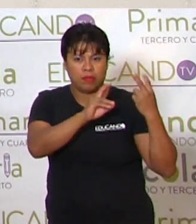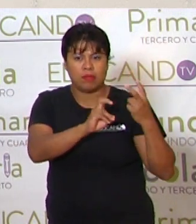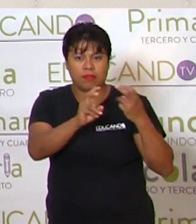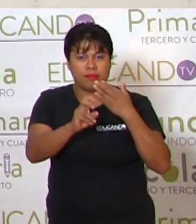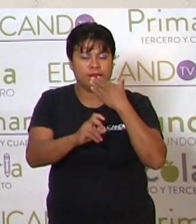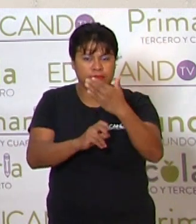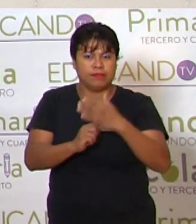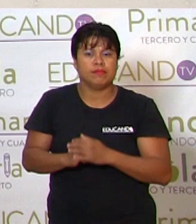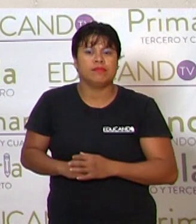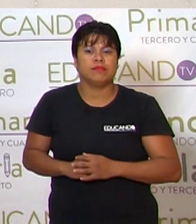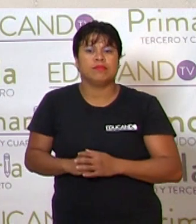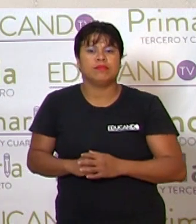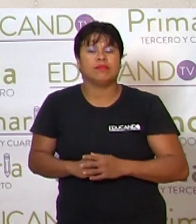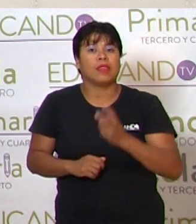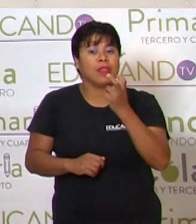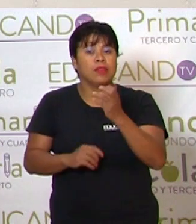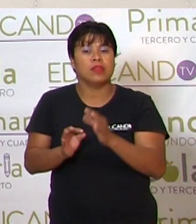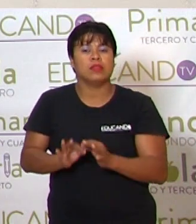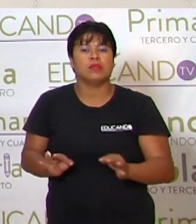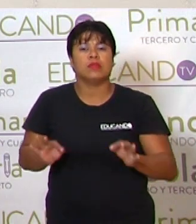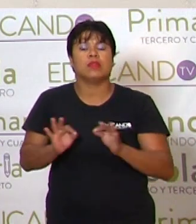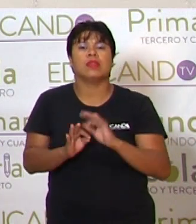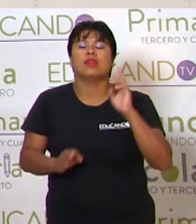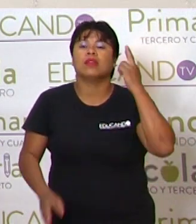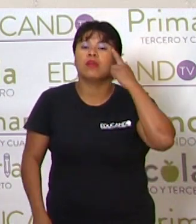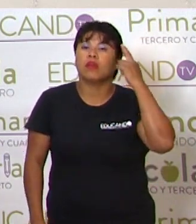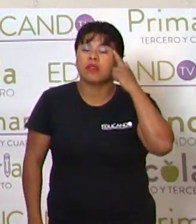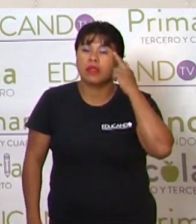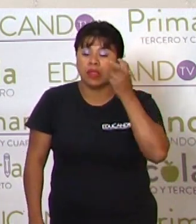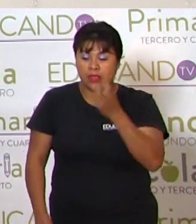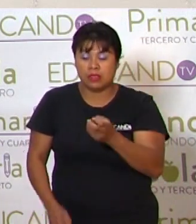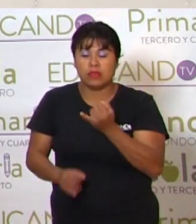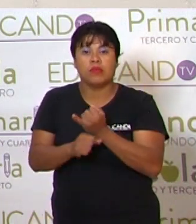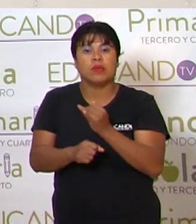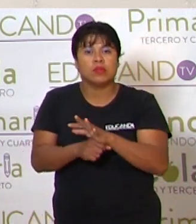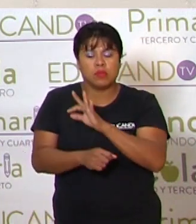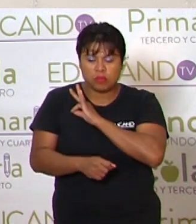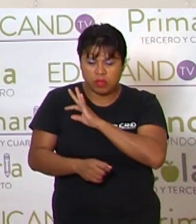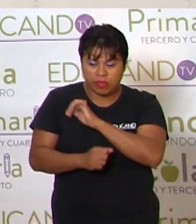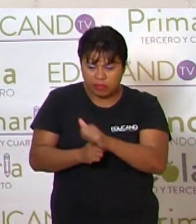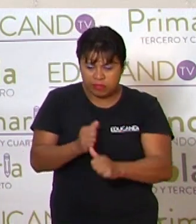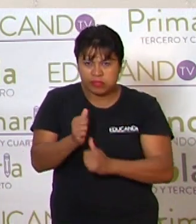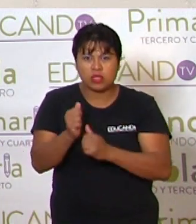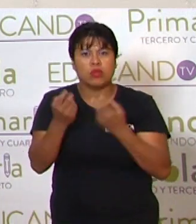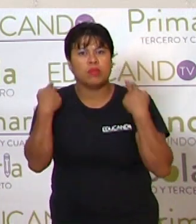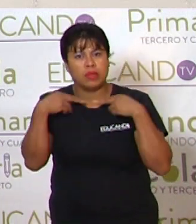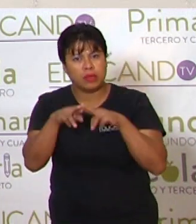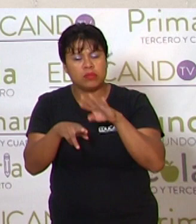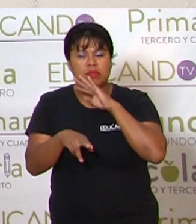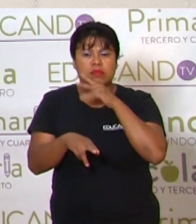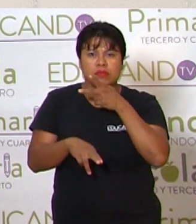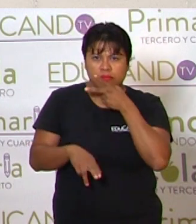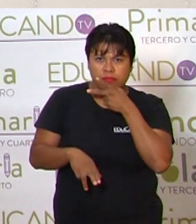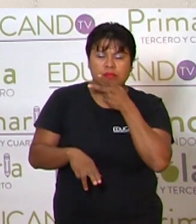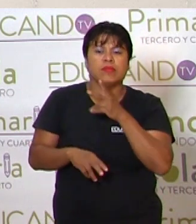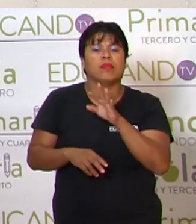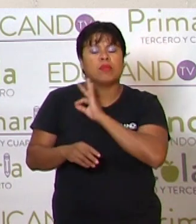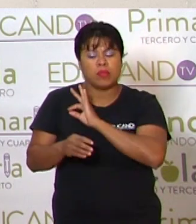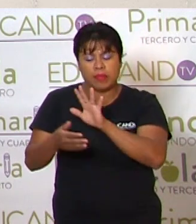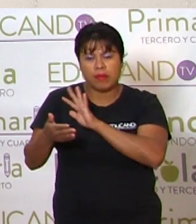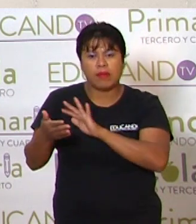determinados. Muy bien, niños y niñas. Es importante recordarte que esta información la puedes reforzar con tu maestro, con papá,